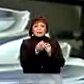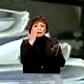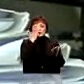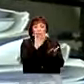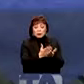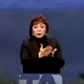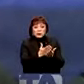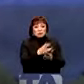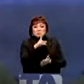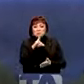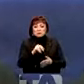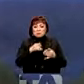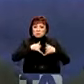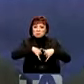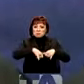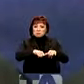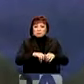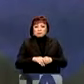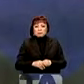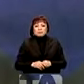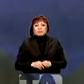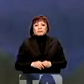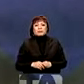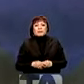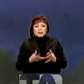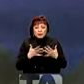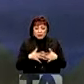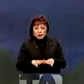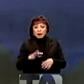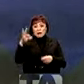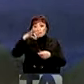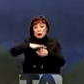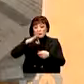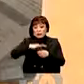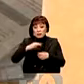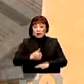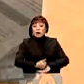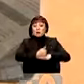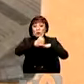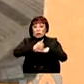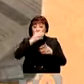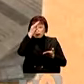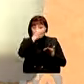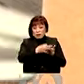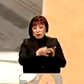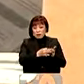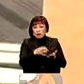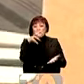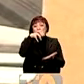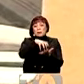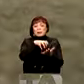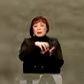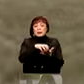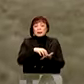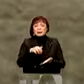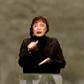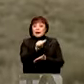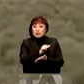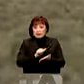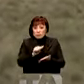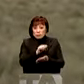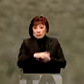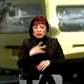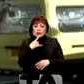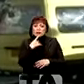de este proceso adicional a la elección de autoridades seccionales en el cantón de la provincia del Azuay. Argumentó que la medida